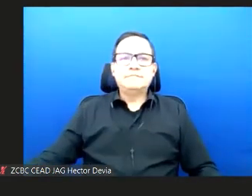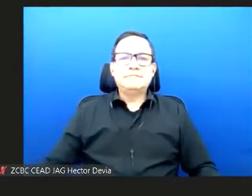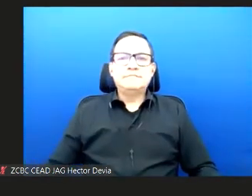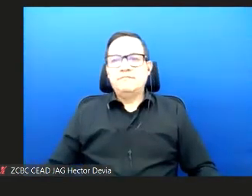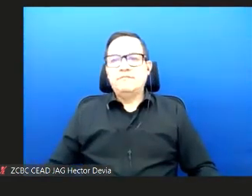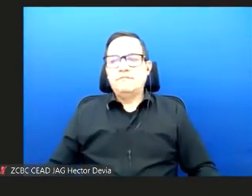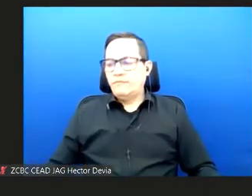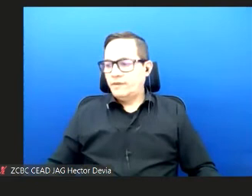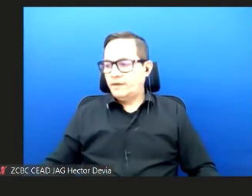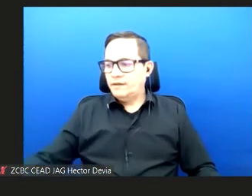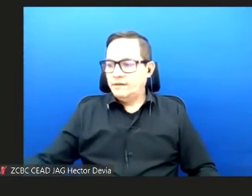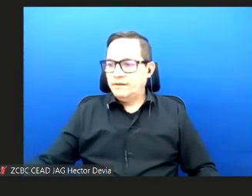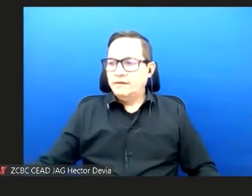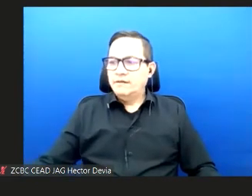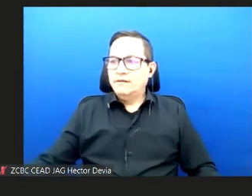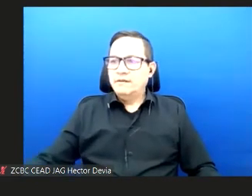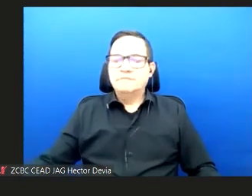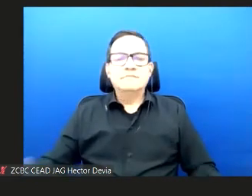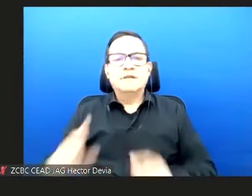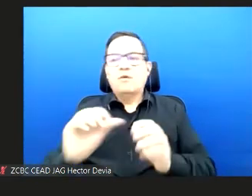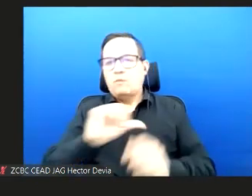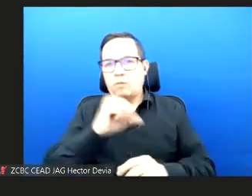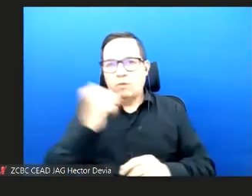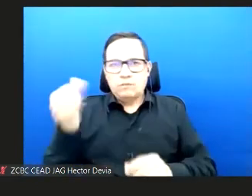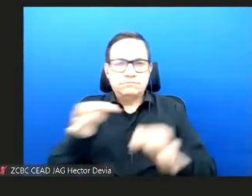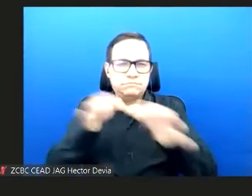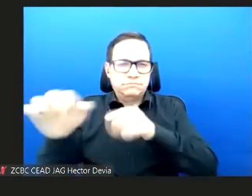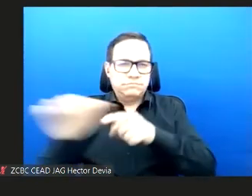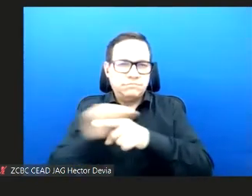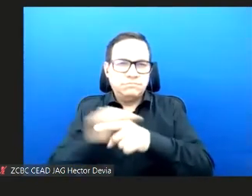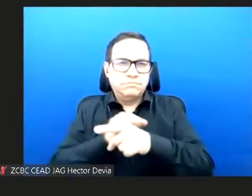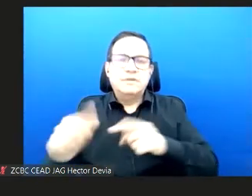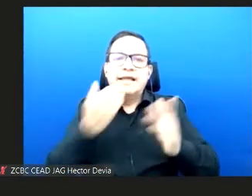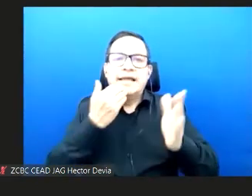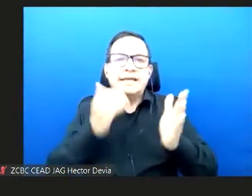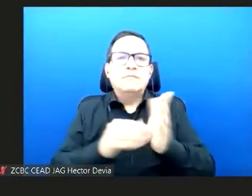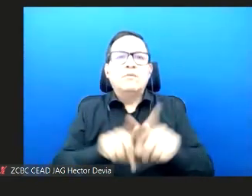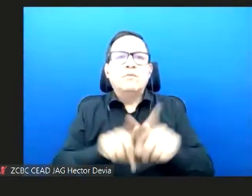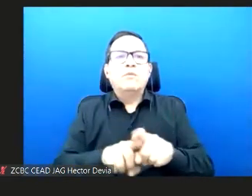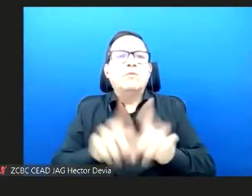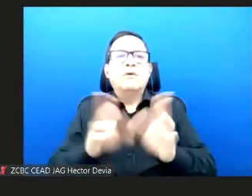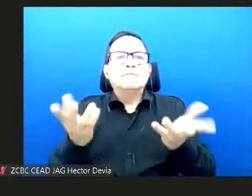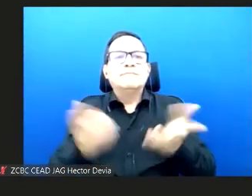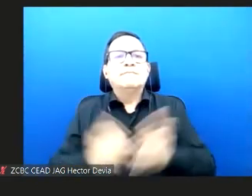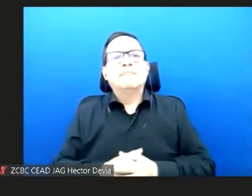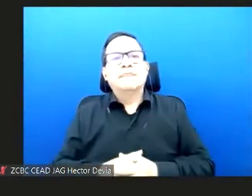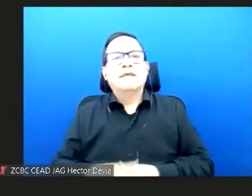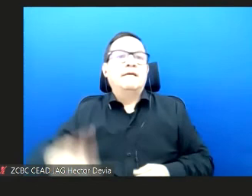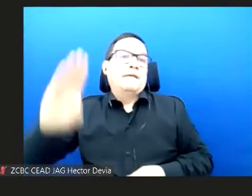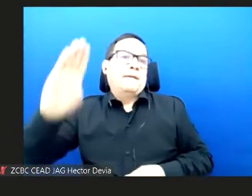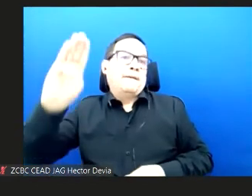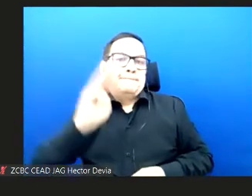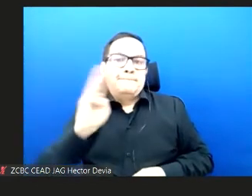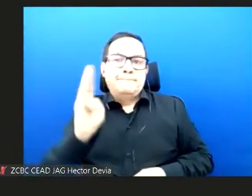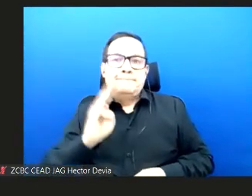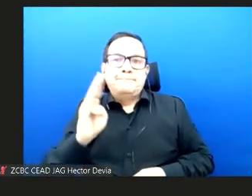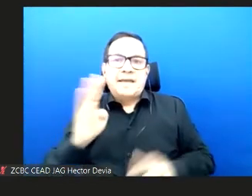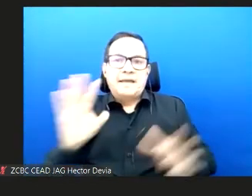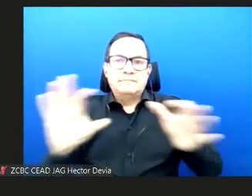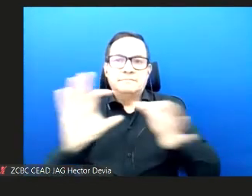Listo, nos vamos con nuestro siguiente ejercicio. Nuestra siguiente operación es B unión